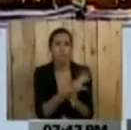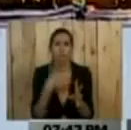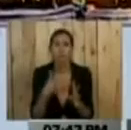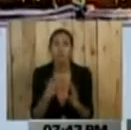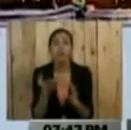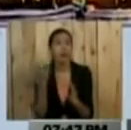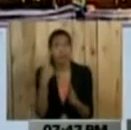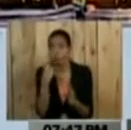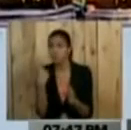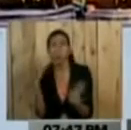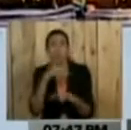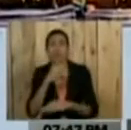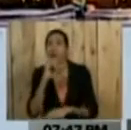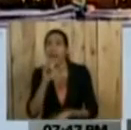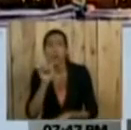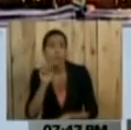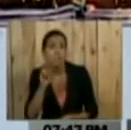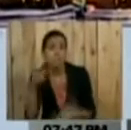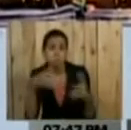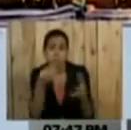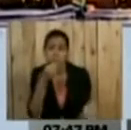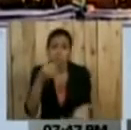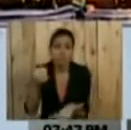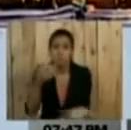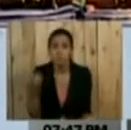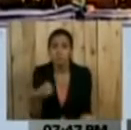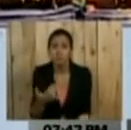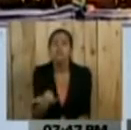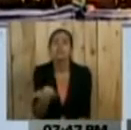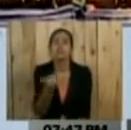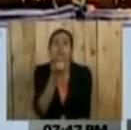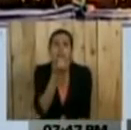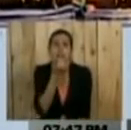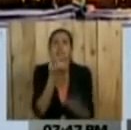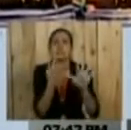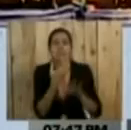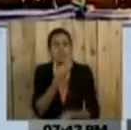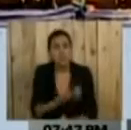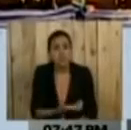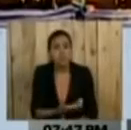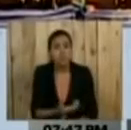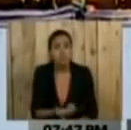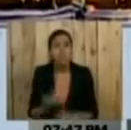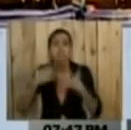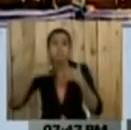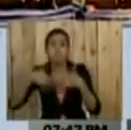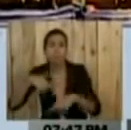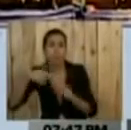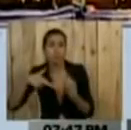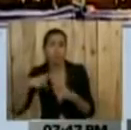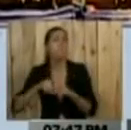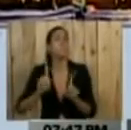el resultado electoral, el traspiés que tuvo la revolución en Venezuela electoral, por ahora.